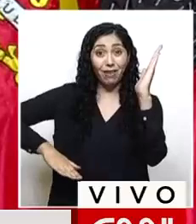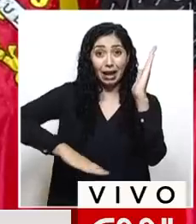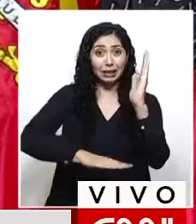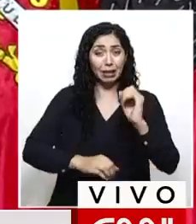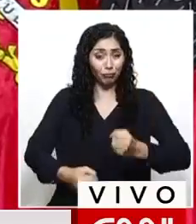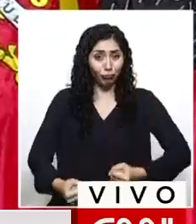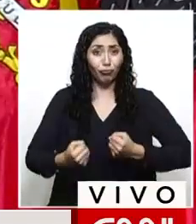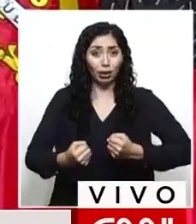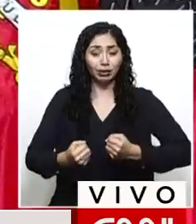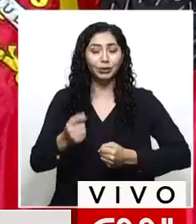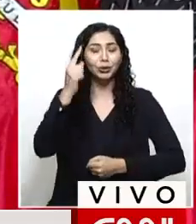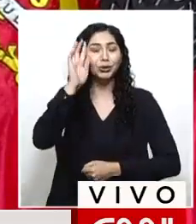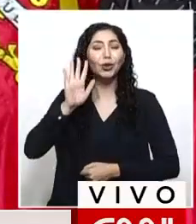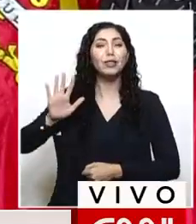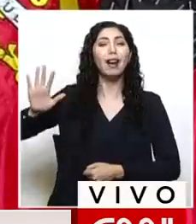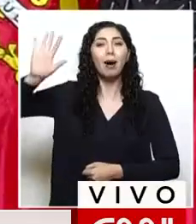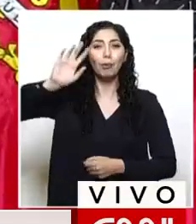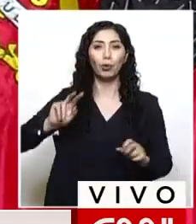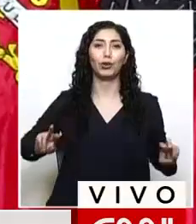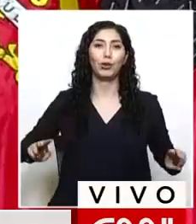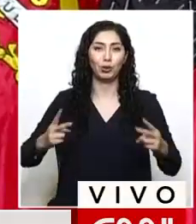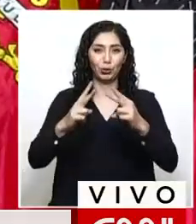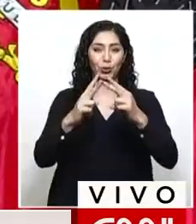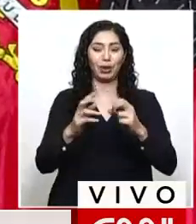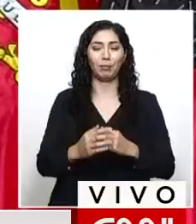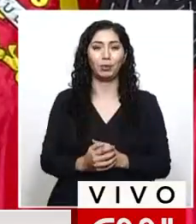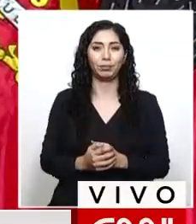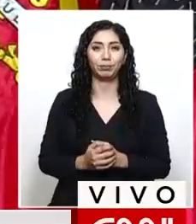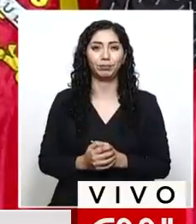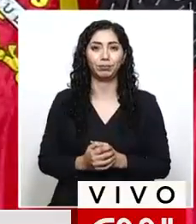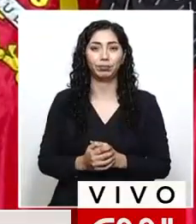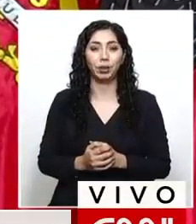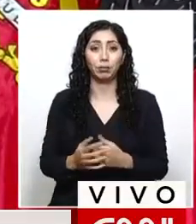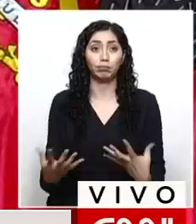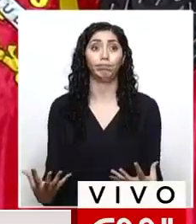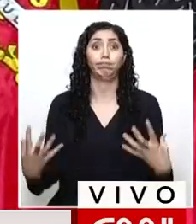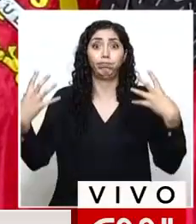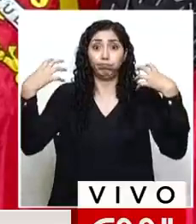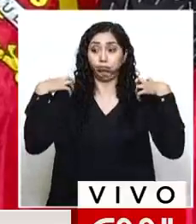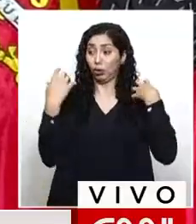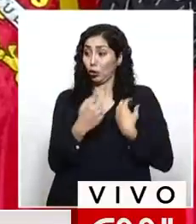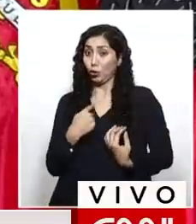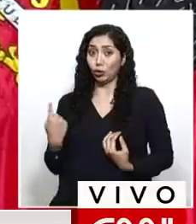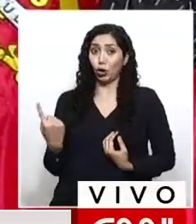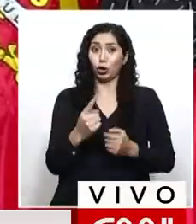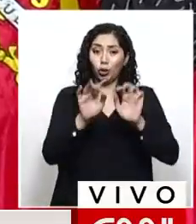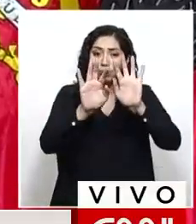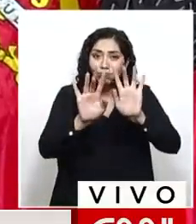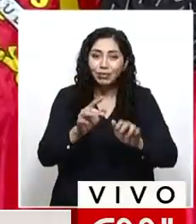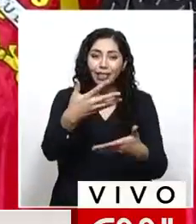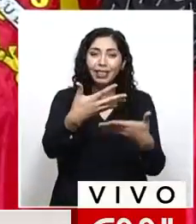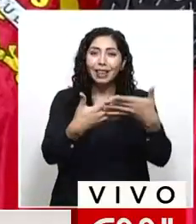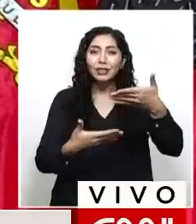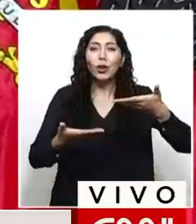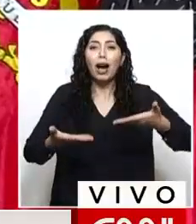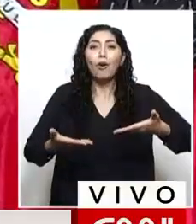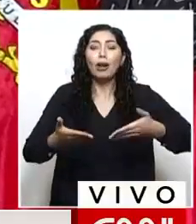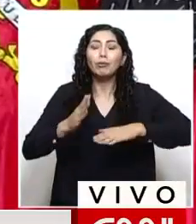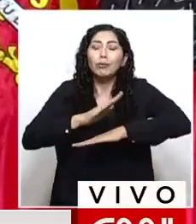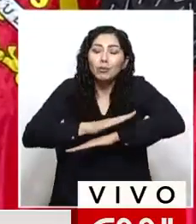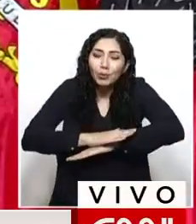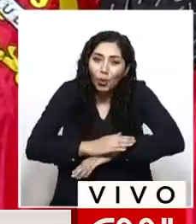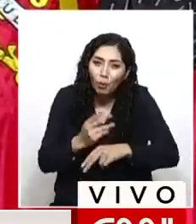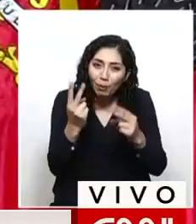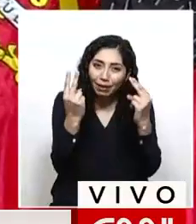construimos. Se nos encomendó escribir este texto y hoy, con mucha humildad y satisfacción, lo